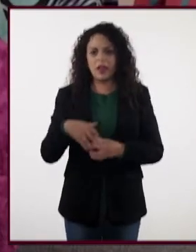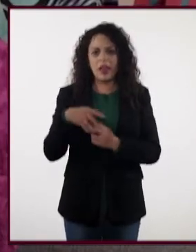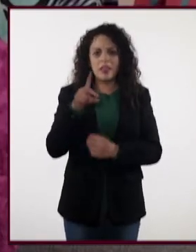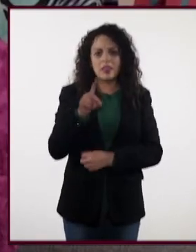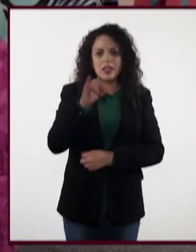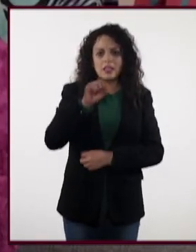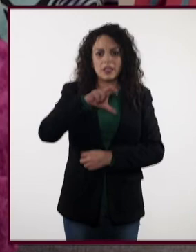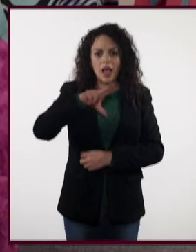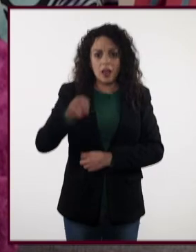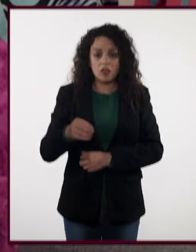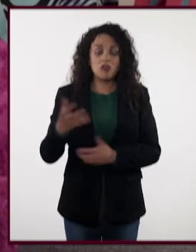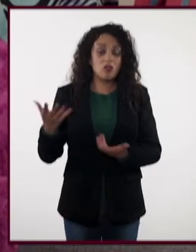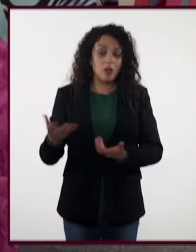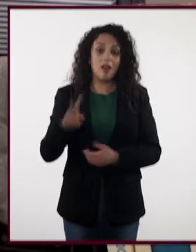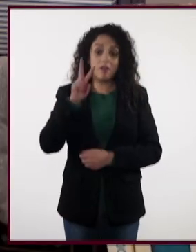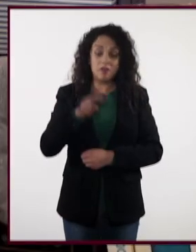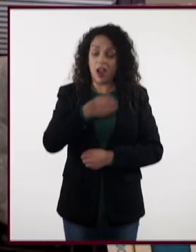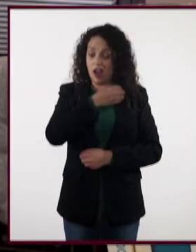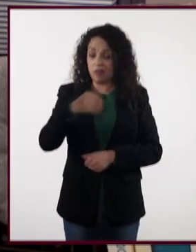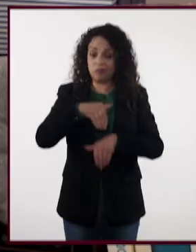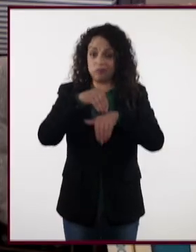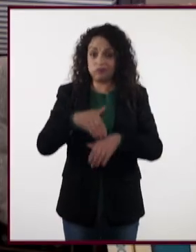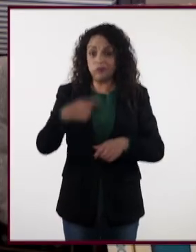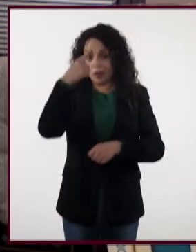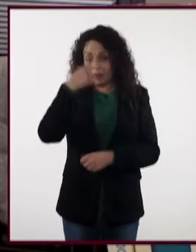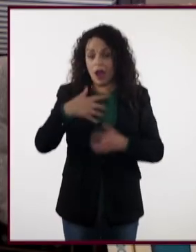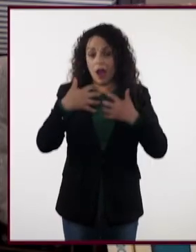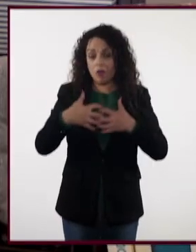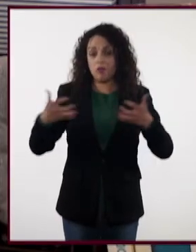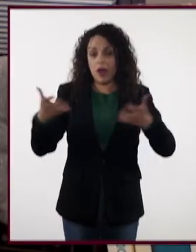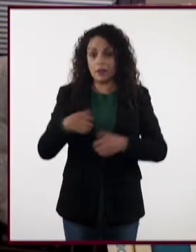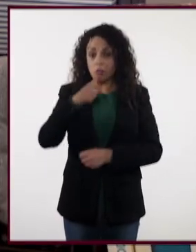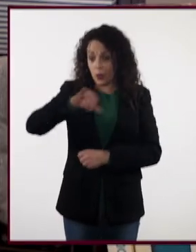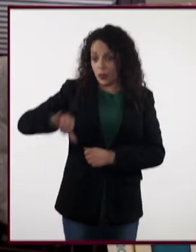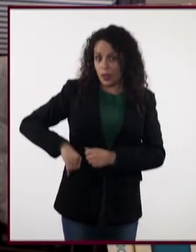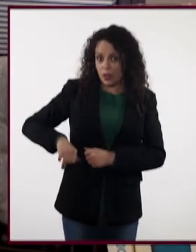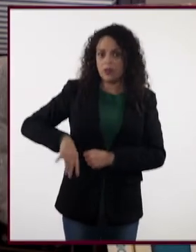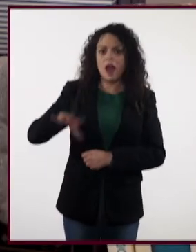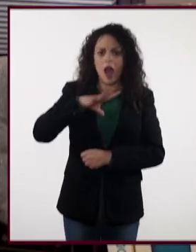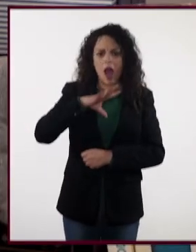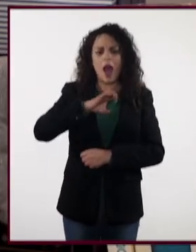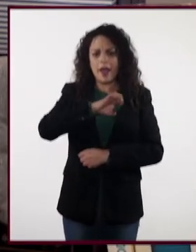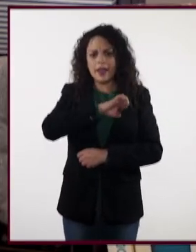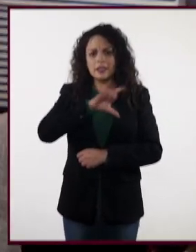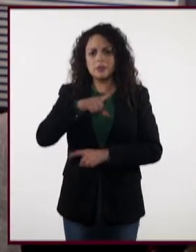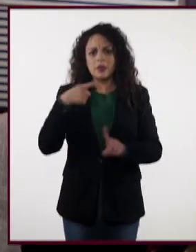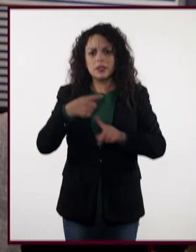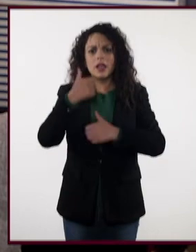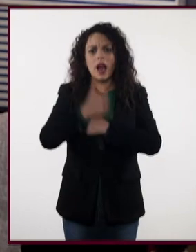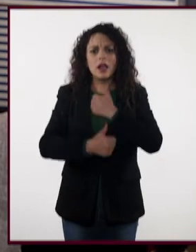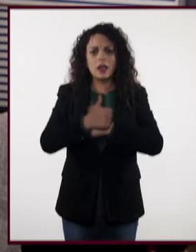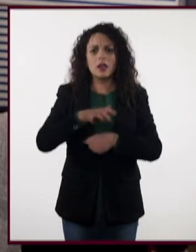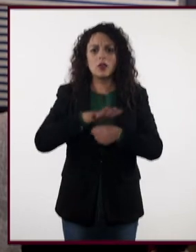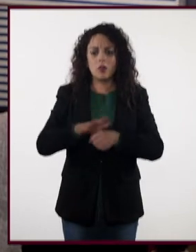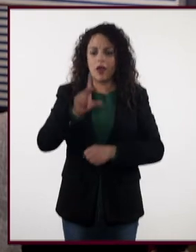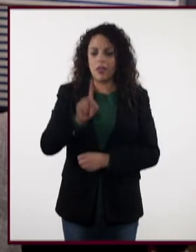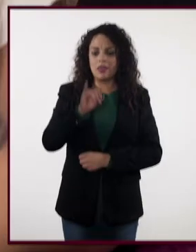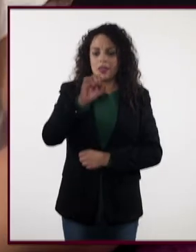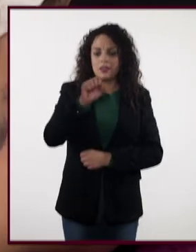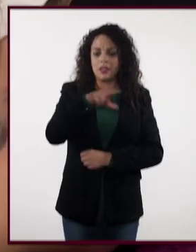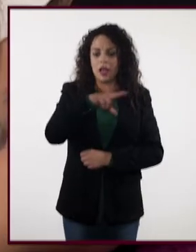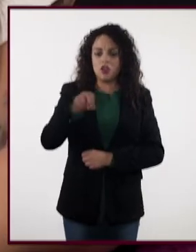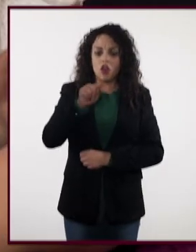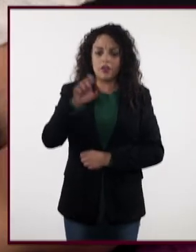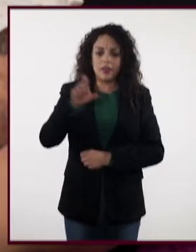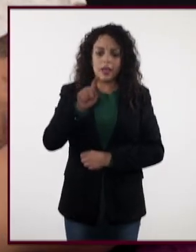es toda una disciplina productiva. Si te interesa dedicarte a esto, hay una carrera especializada en ello, el diseño textil.